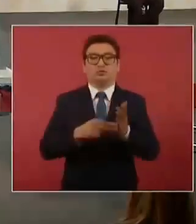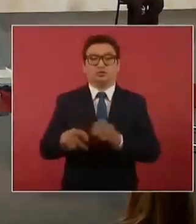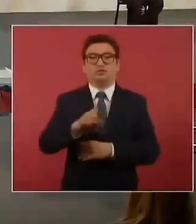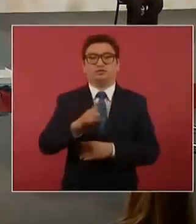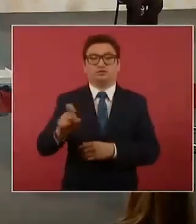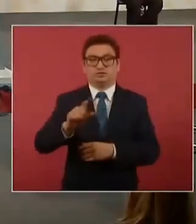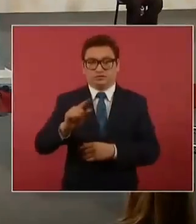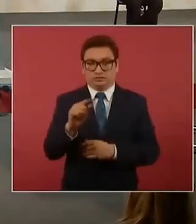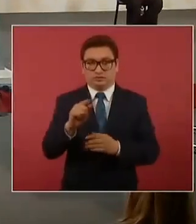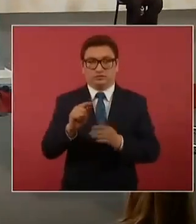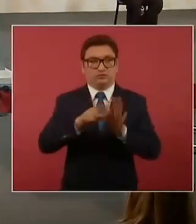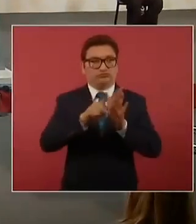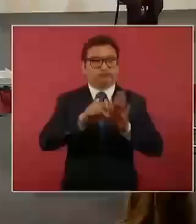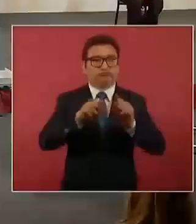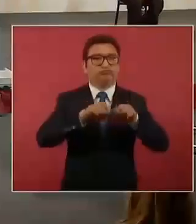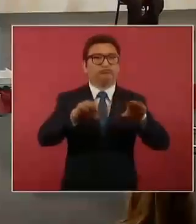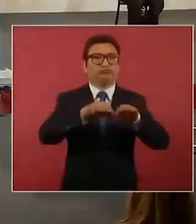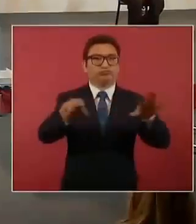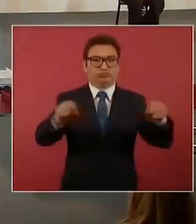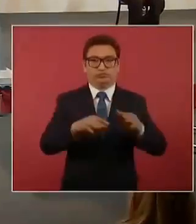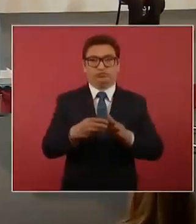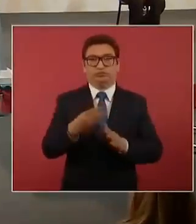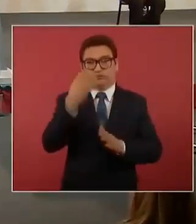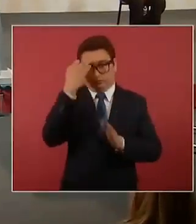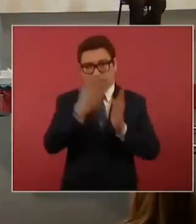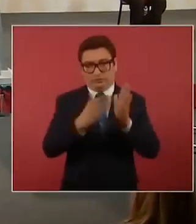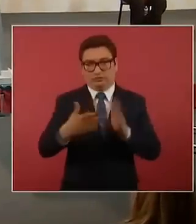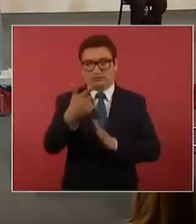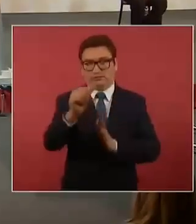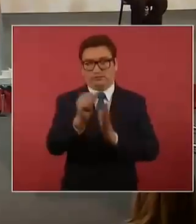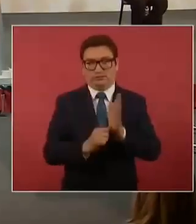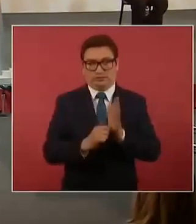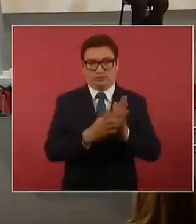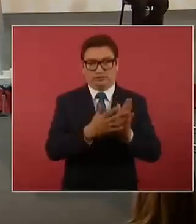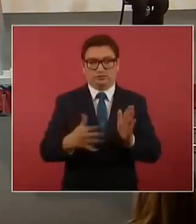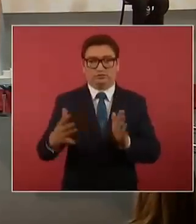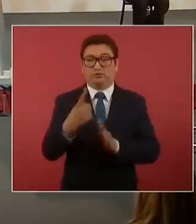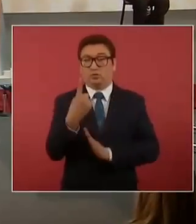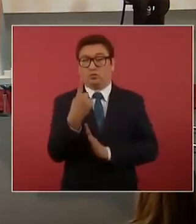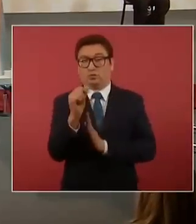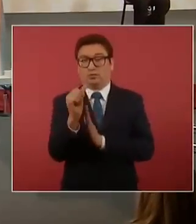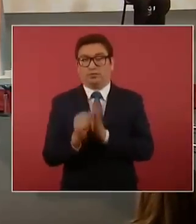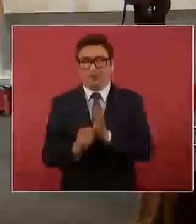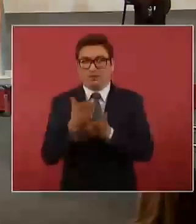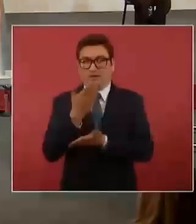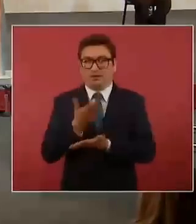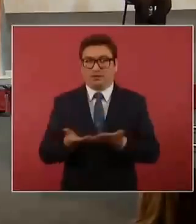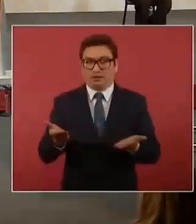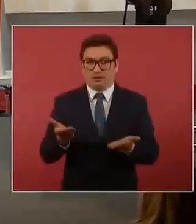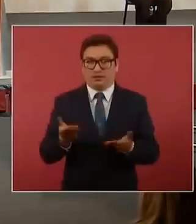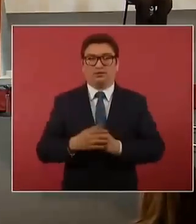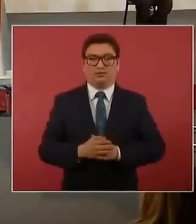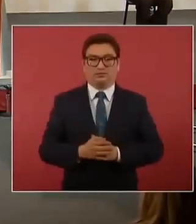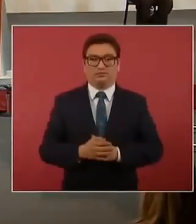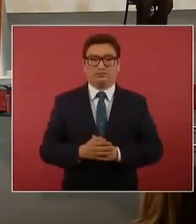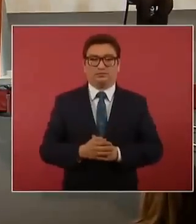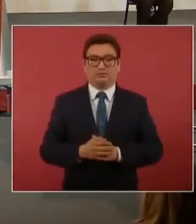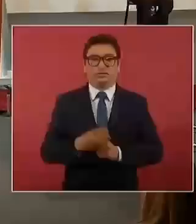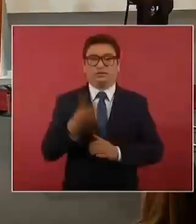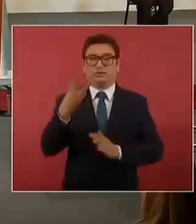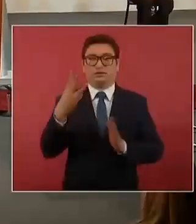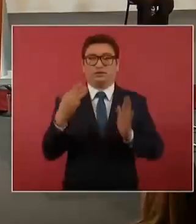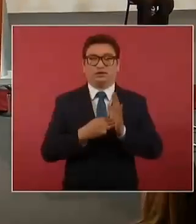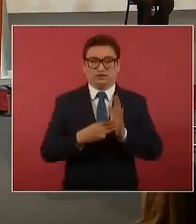2,170 notas en esa época durante 7 meses. Y solo en un mes, ahora, hay más